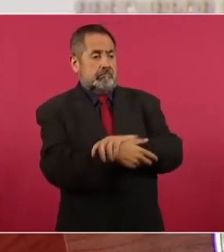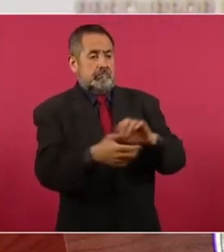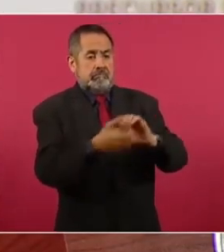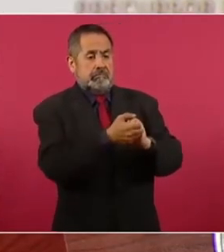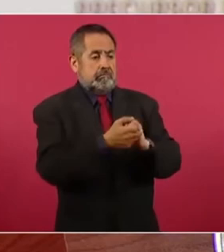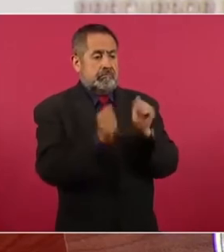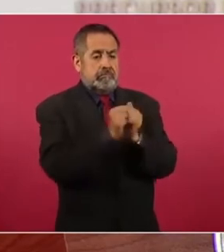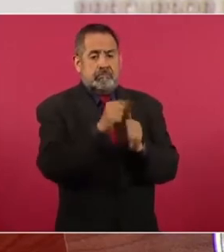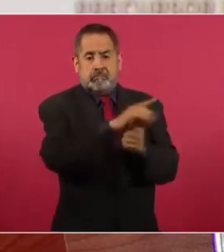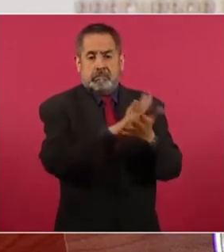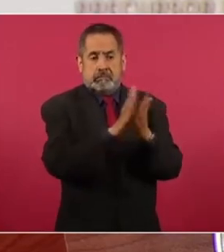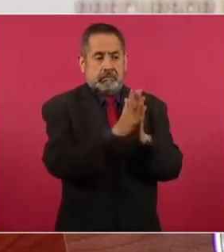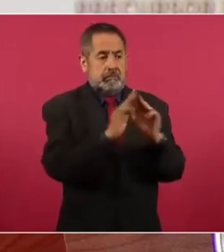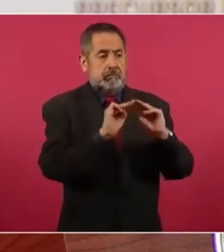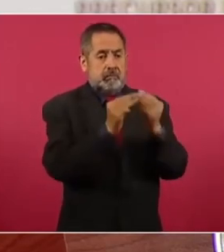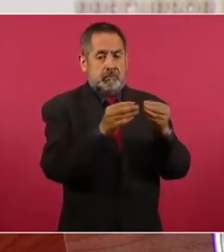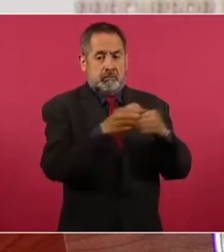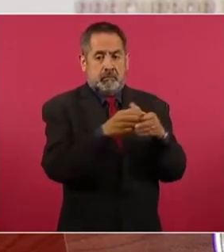con la delincuencia